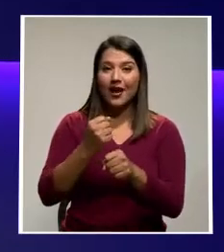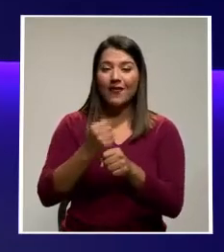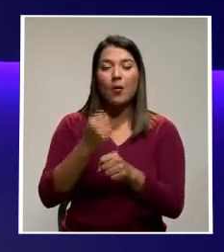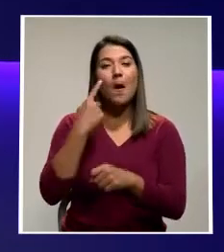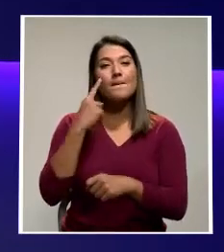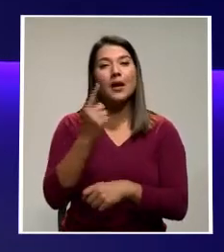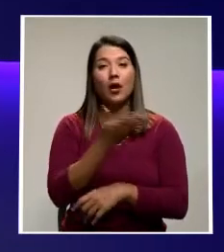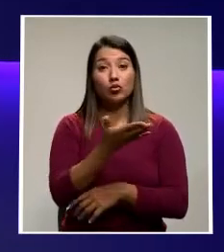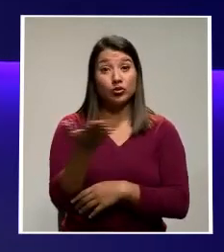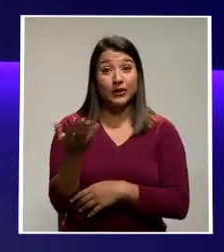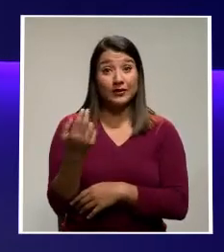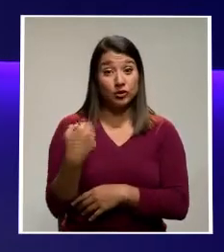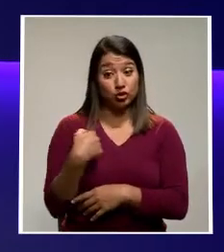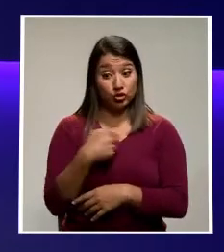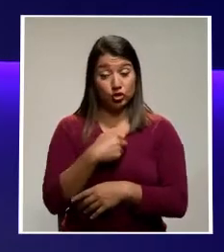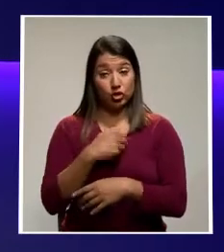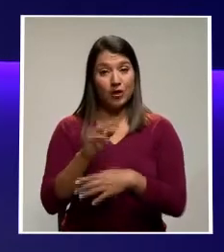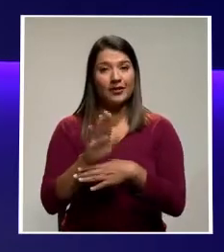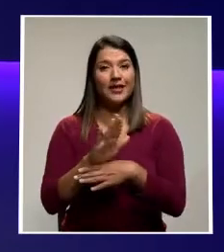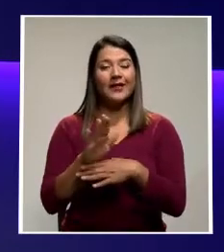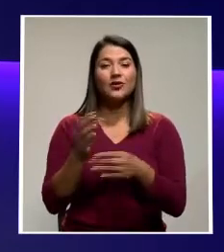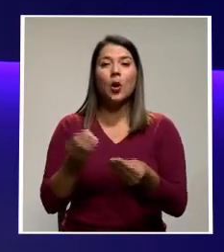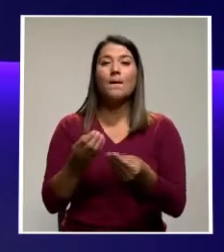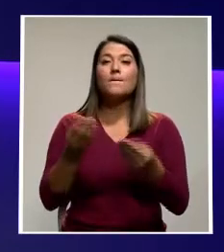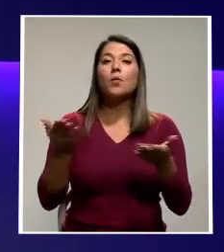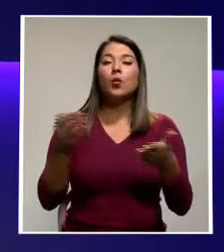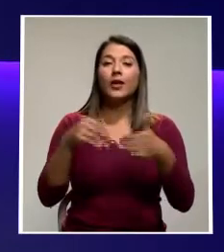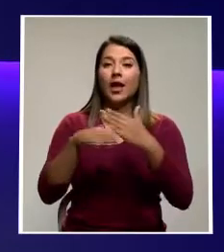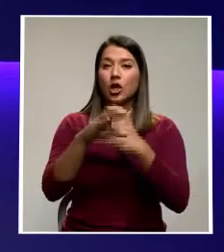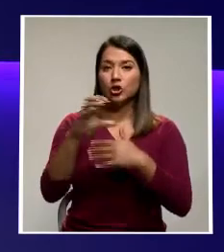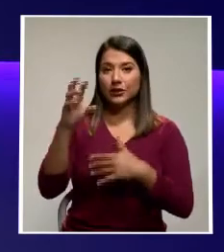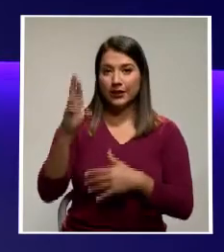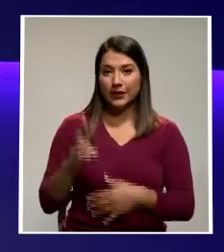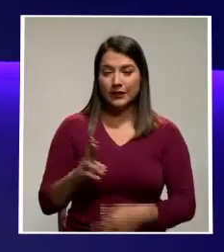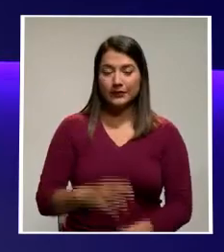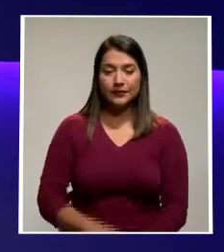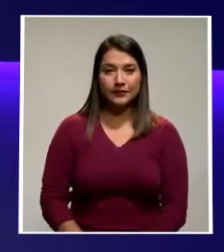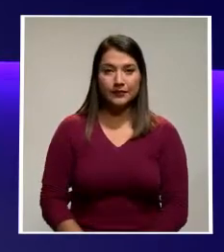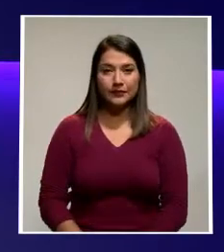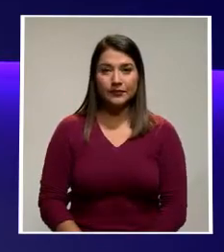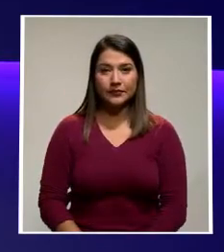para usted. Somos la televisión pública de Costa Rica.